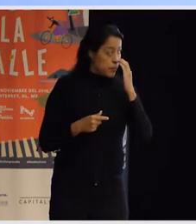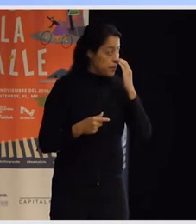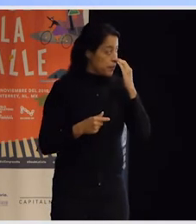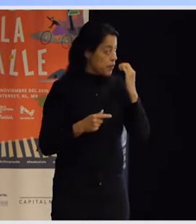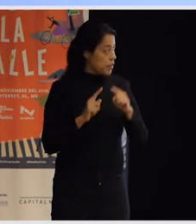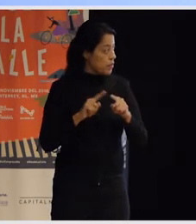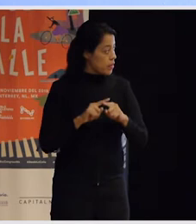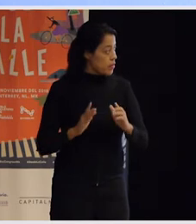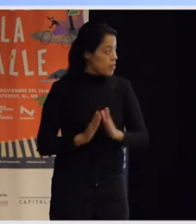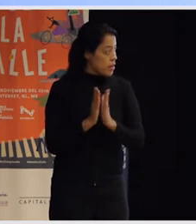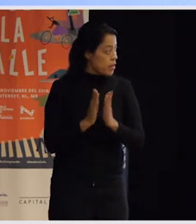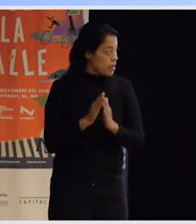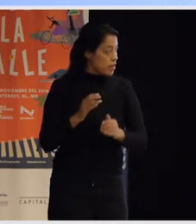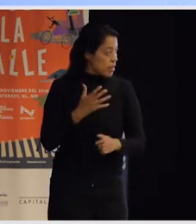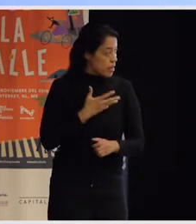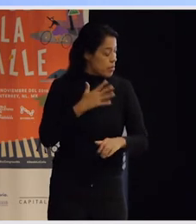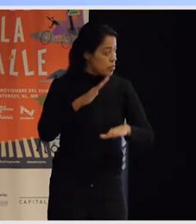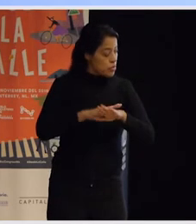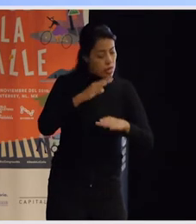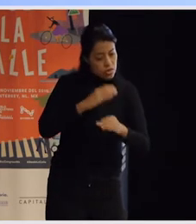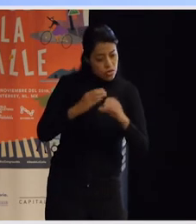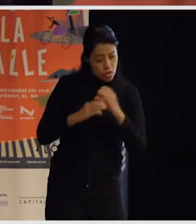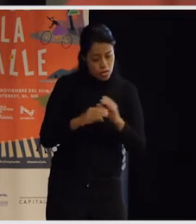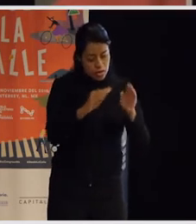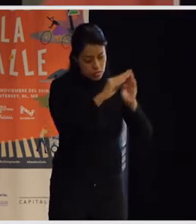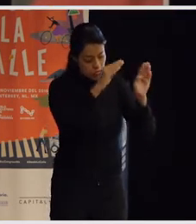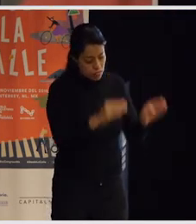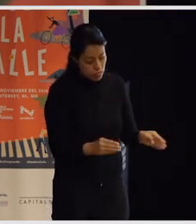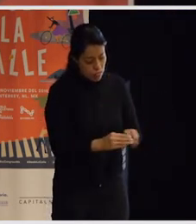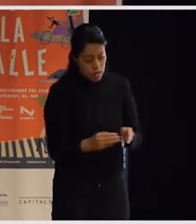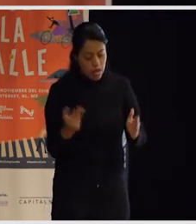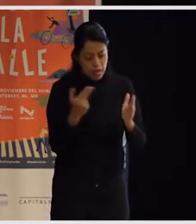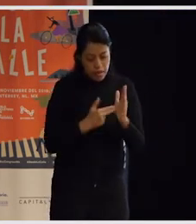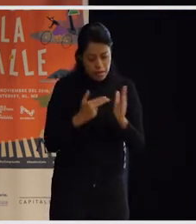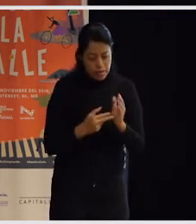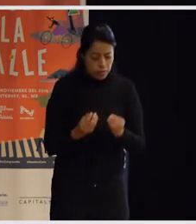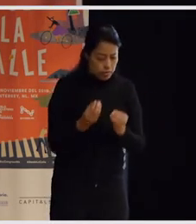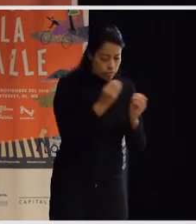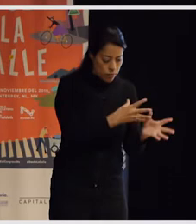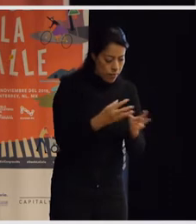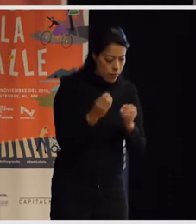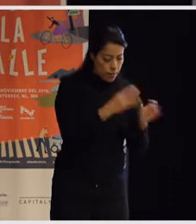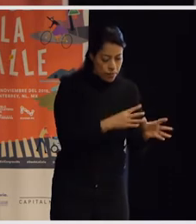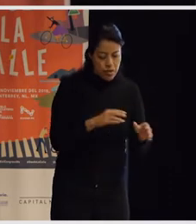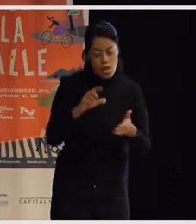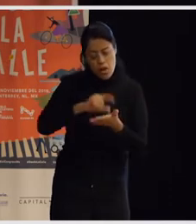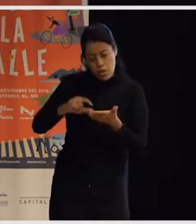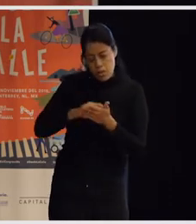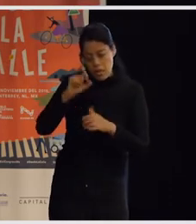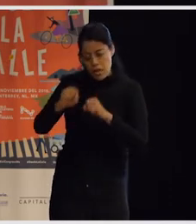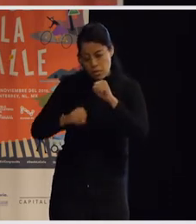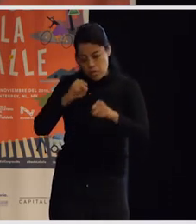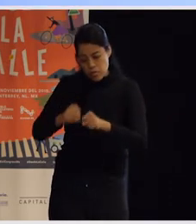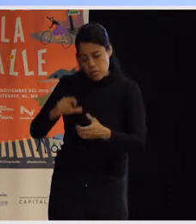actividades es una caja chica entonces no tenemos una herramientas y pues ayudamos a la gente no hemos hecho a cerradas donde compramos bicis para niños y